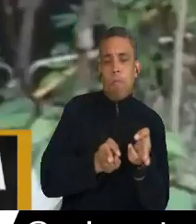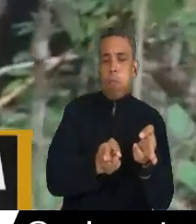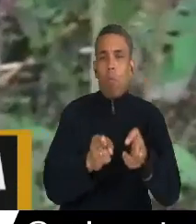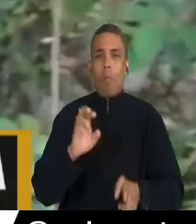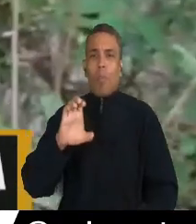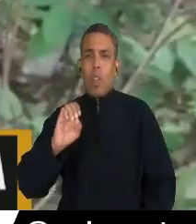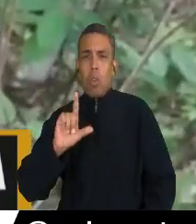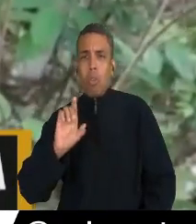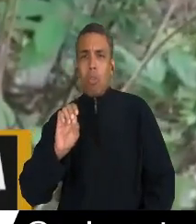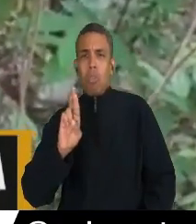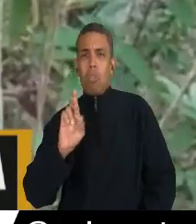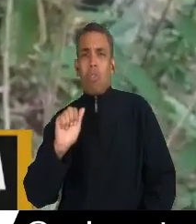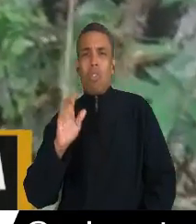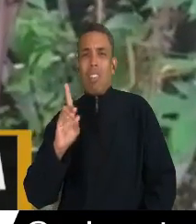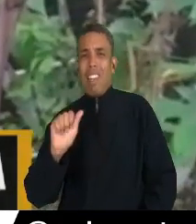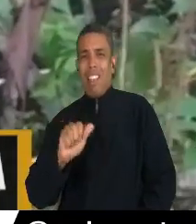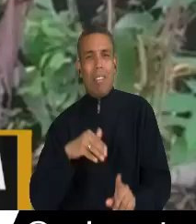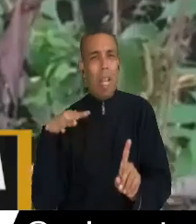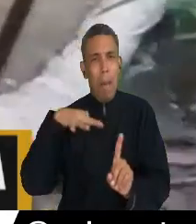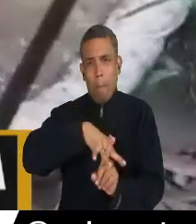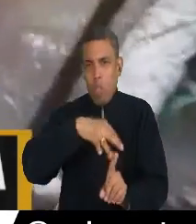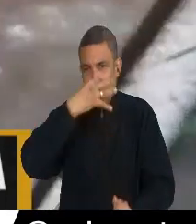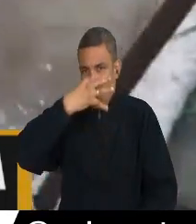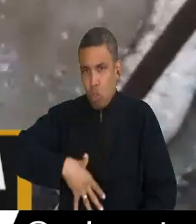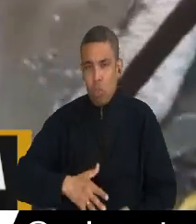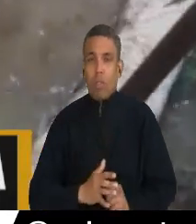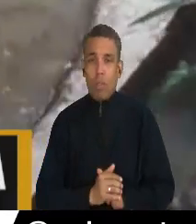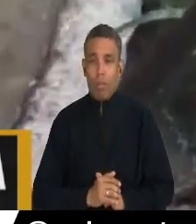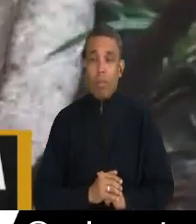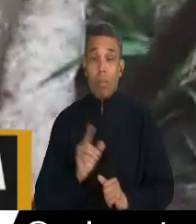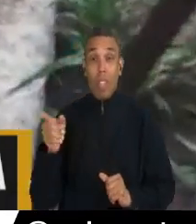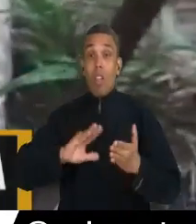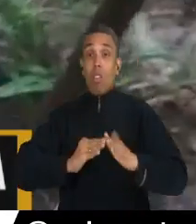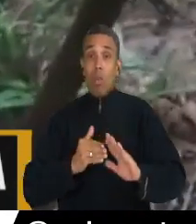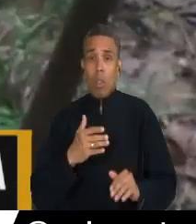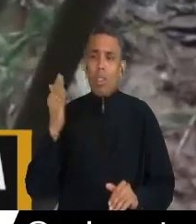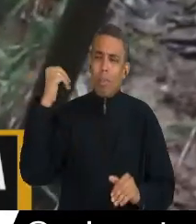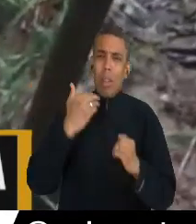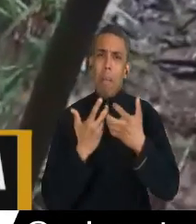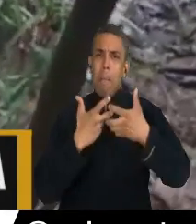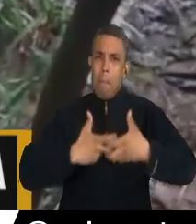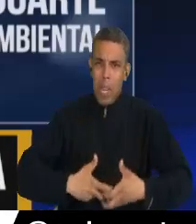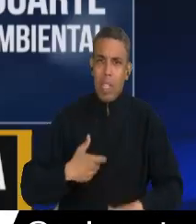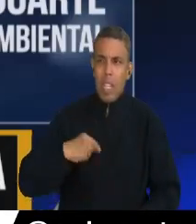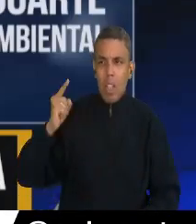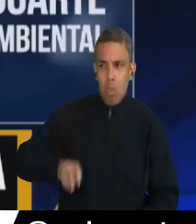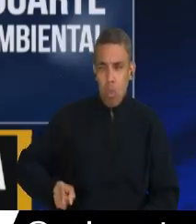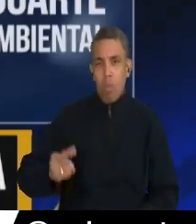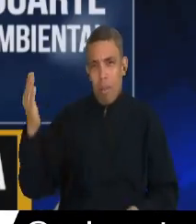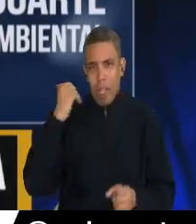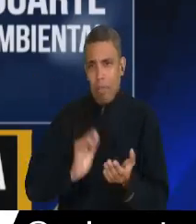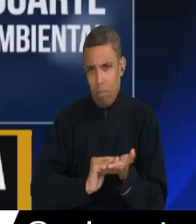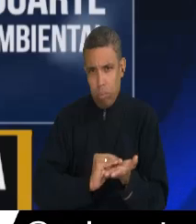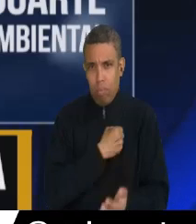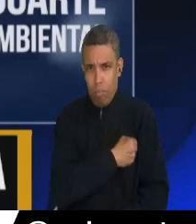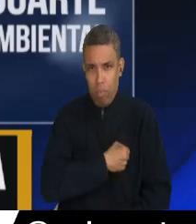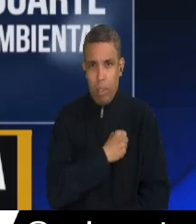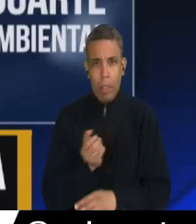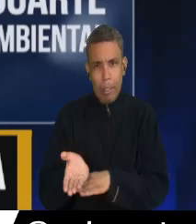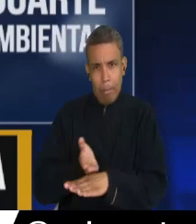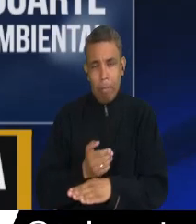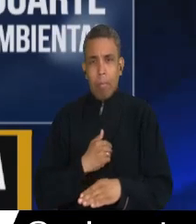noche. Reclaman los vecinos de las autoridades ambientales su intervención y la sanción a la empresa que produjo el daño al ecosistema. Quisiera preguntarles del carro tanque